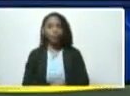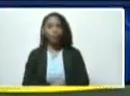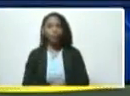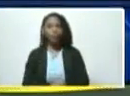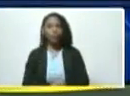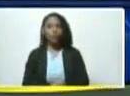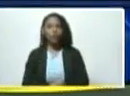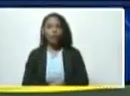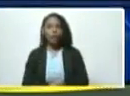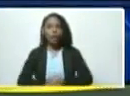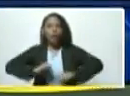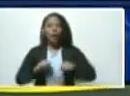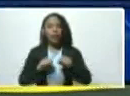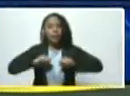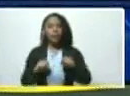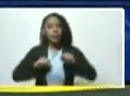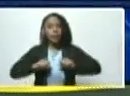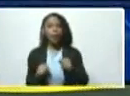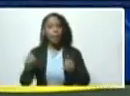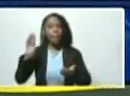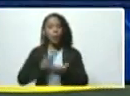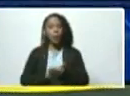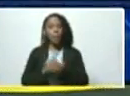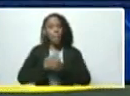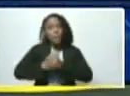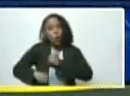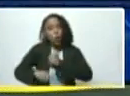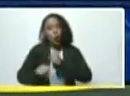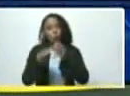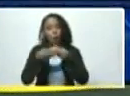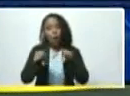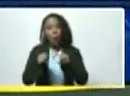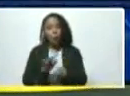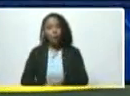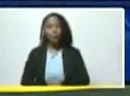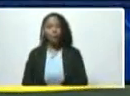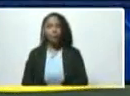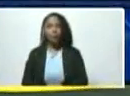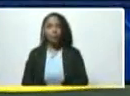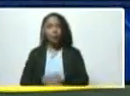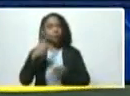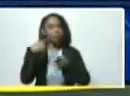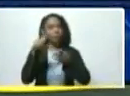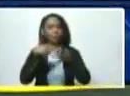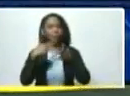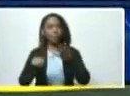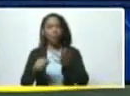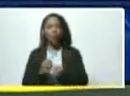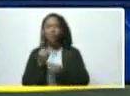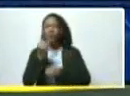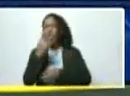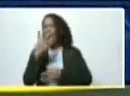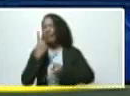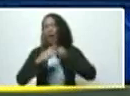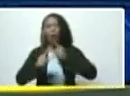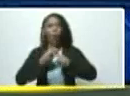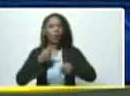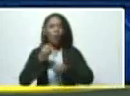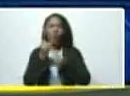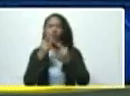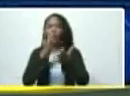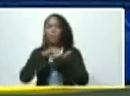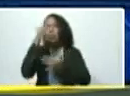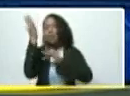la gallina, compadre, la gallina ponedora, ¿ah? Etcétera, etcétera. ¿Cuántas cosas, cuántos